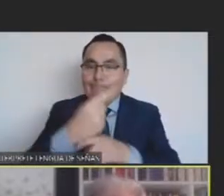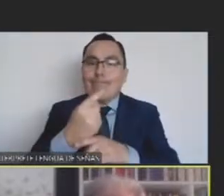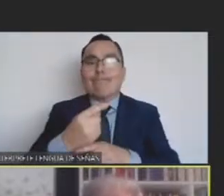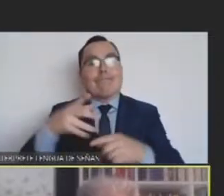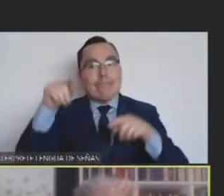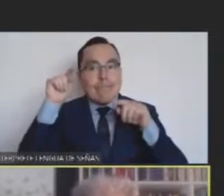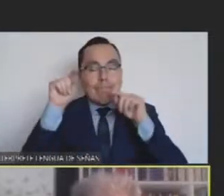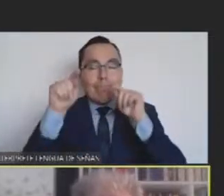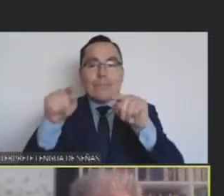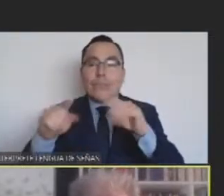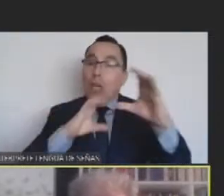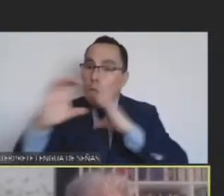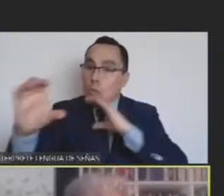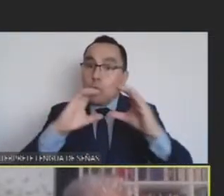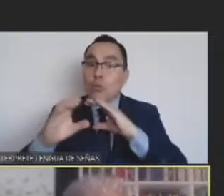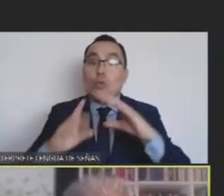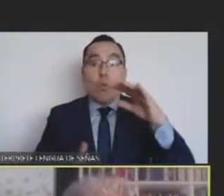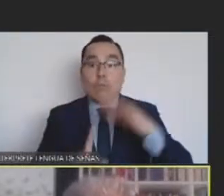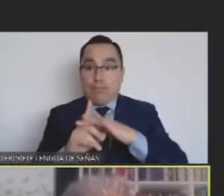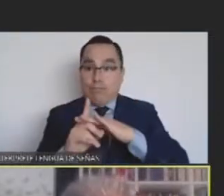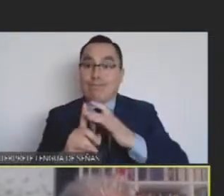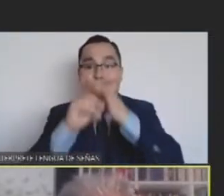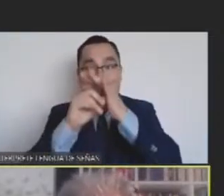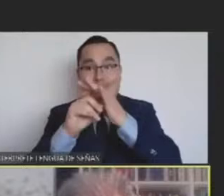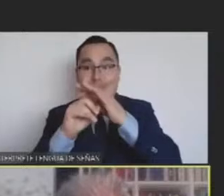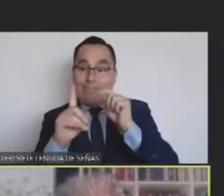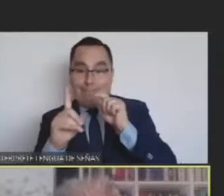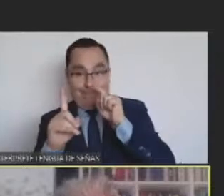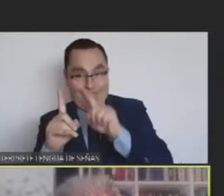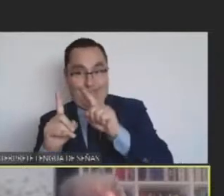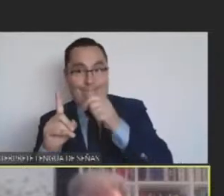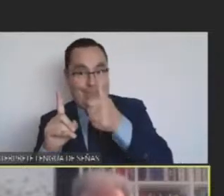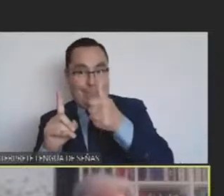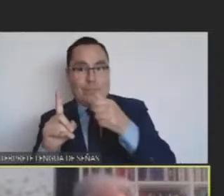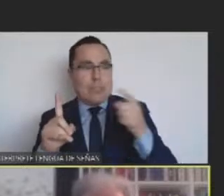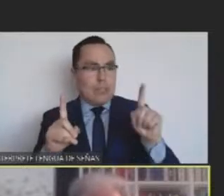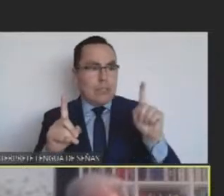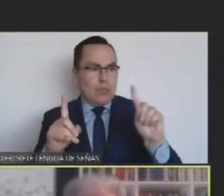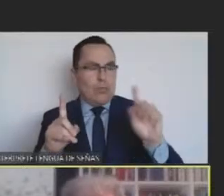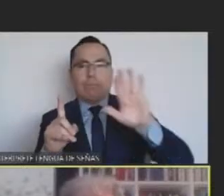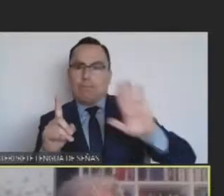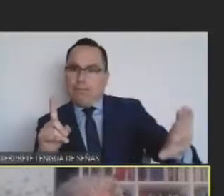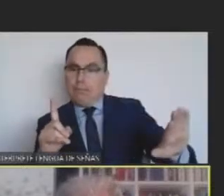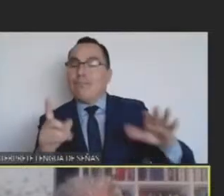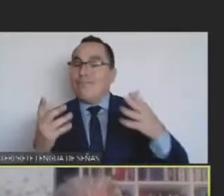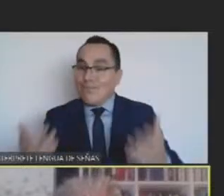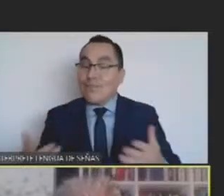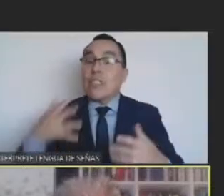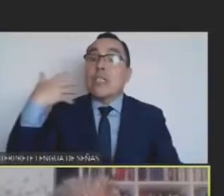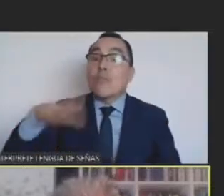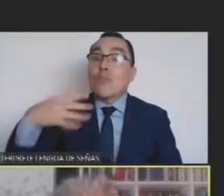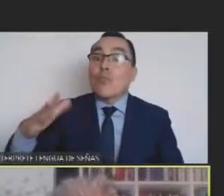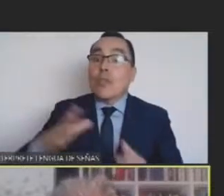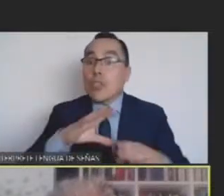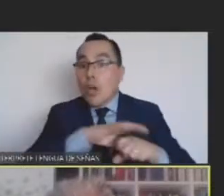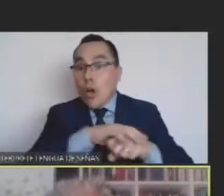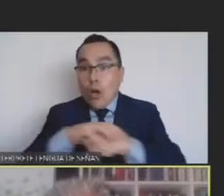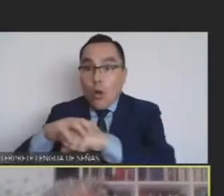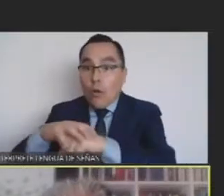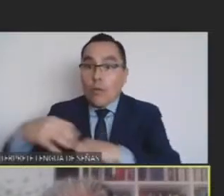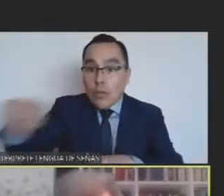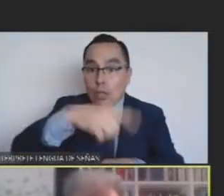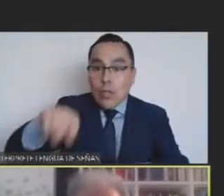las comunicaciones relevantes y cuáles no. Finalmente, sería muy importante establecer la obligación de los lobistas de publicar